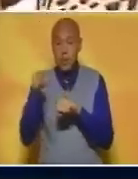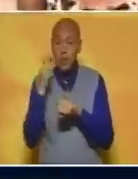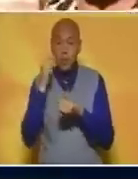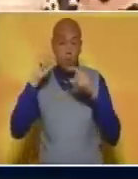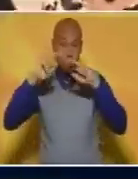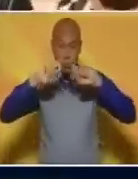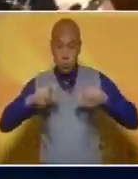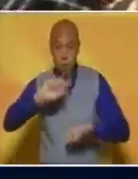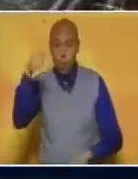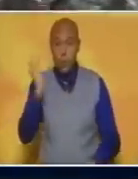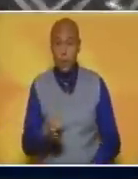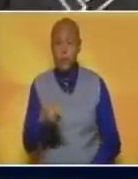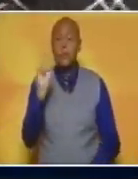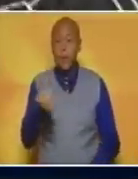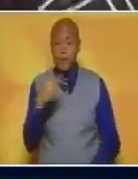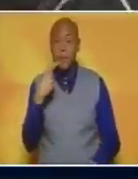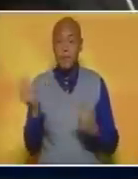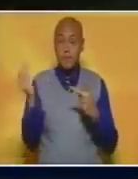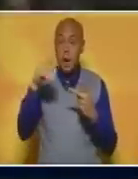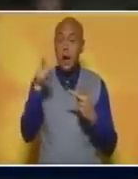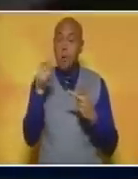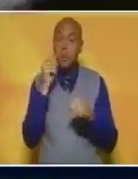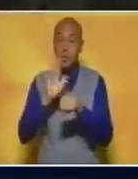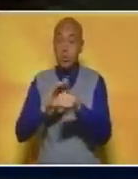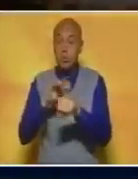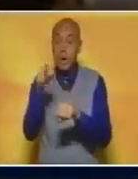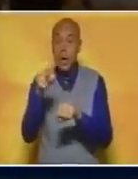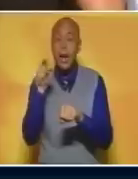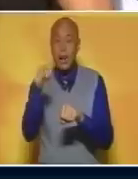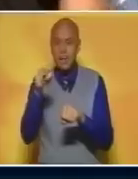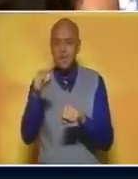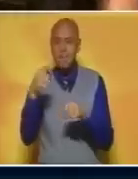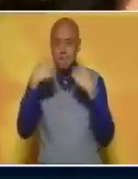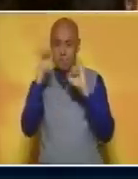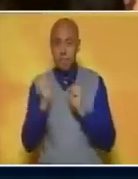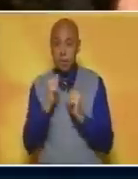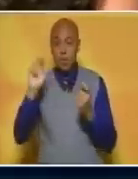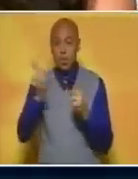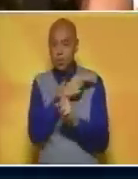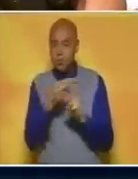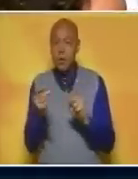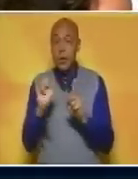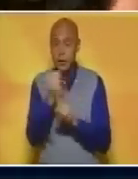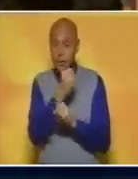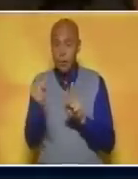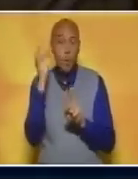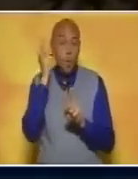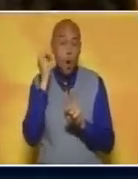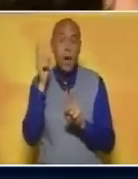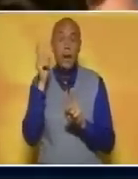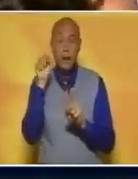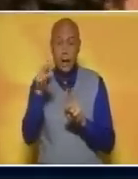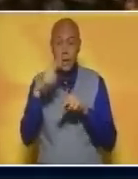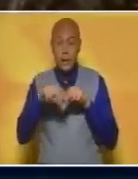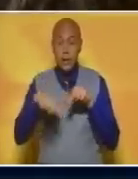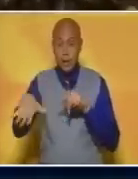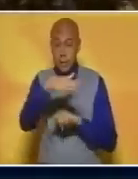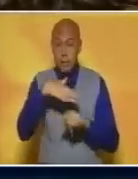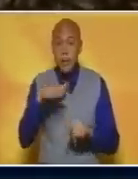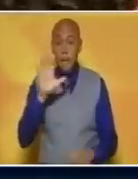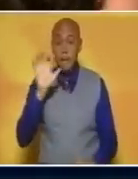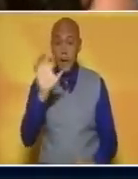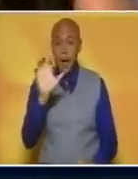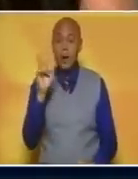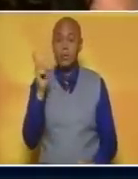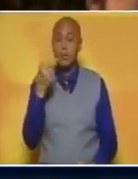investigativas y judiciales. Asimismo, instó a erradicar la violencia y la discriminación contra las niñas y mujeres en el país